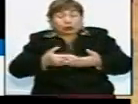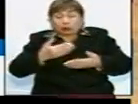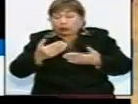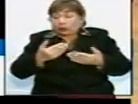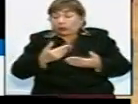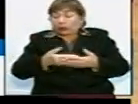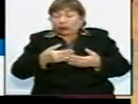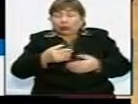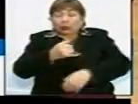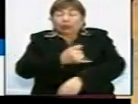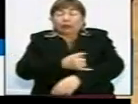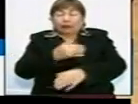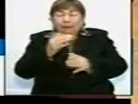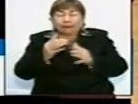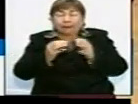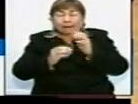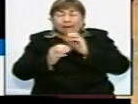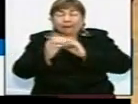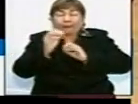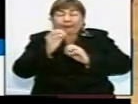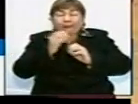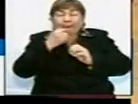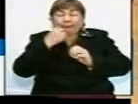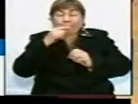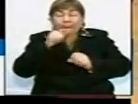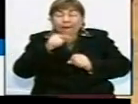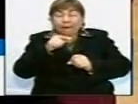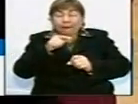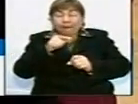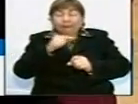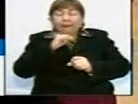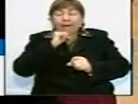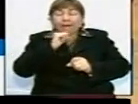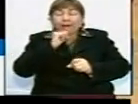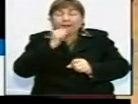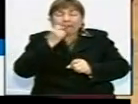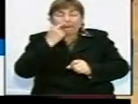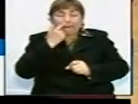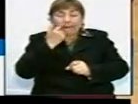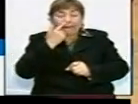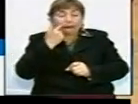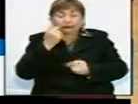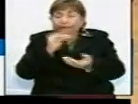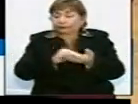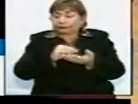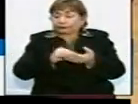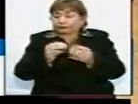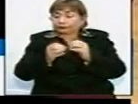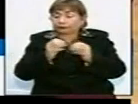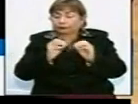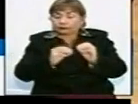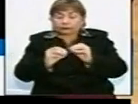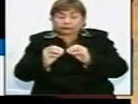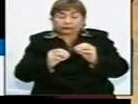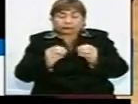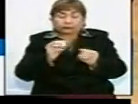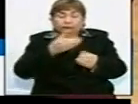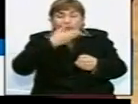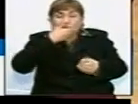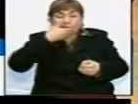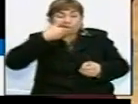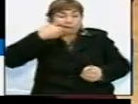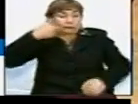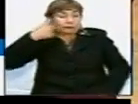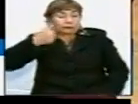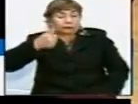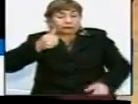las instituciones científicas está ahí lo que nos falta es hacer ese match mejor con las como con